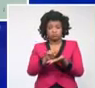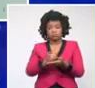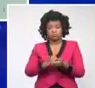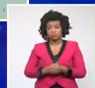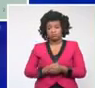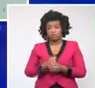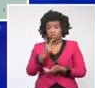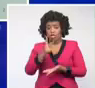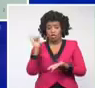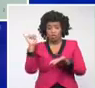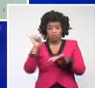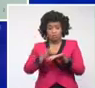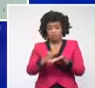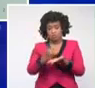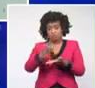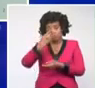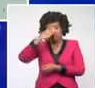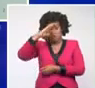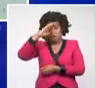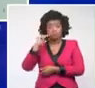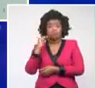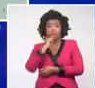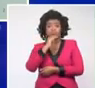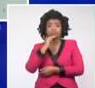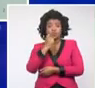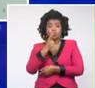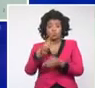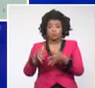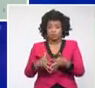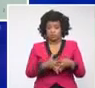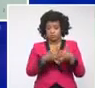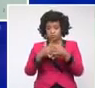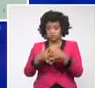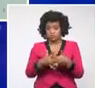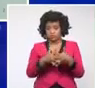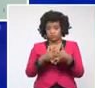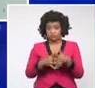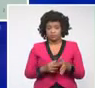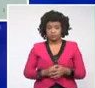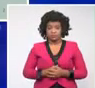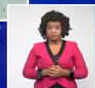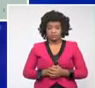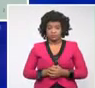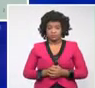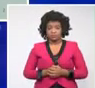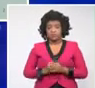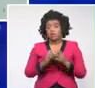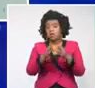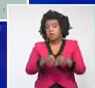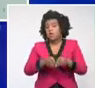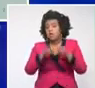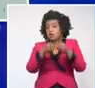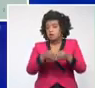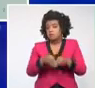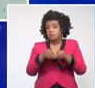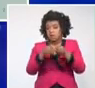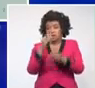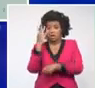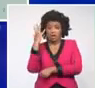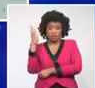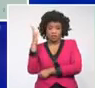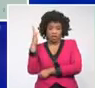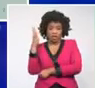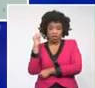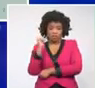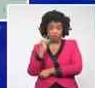de Rusia y un cubano procedente de los Estados Unidos. En Granma se diagnostican